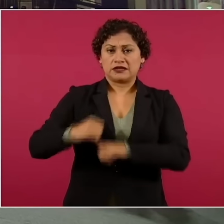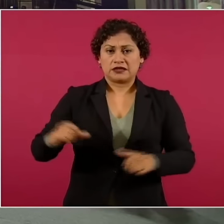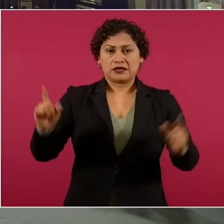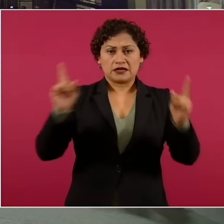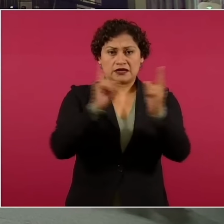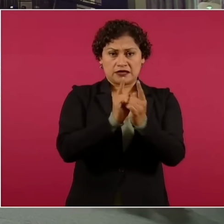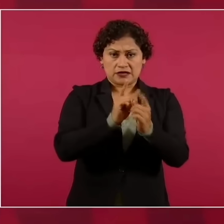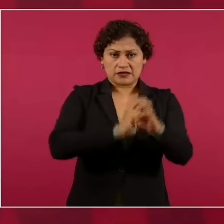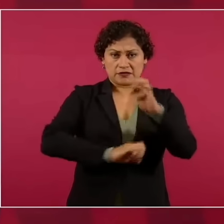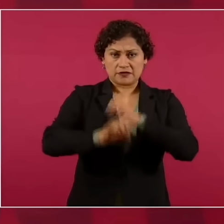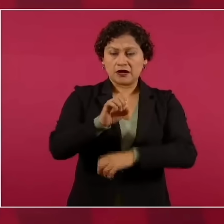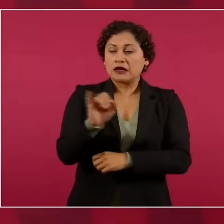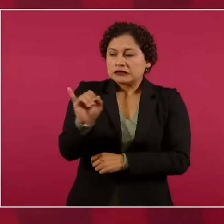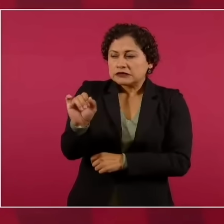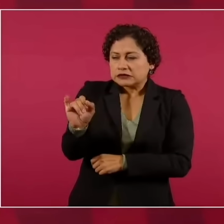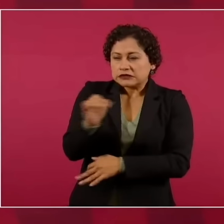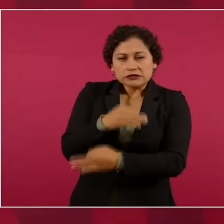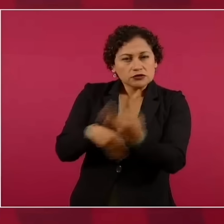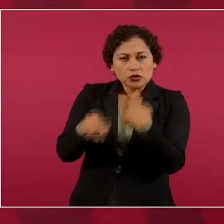toda la información, pero nosotros